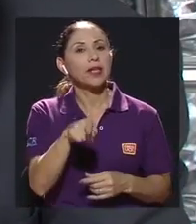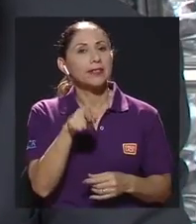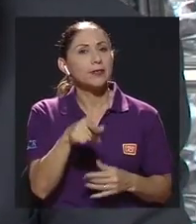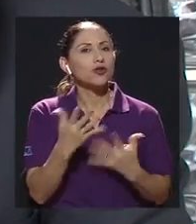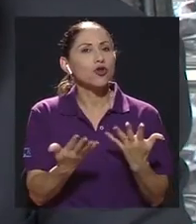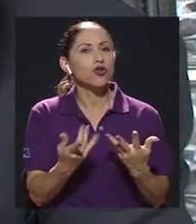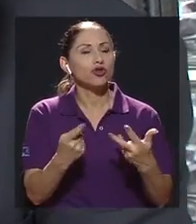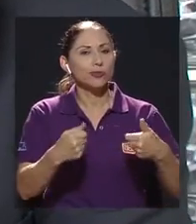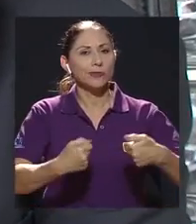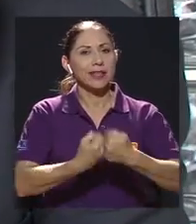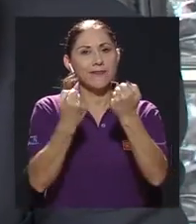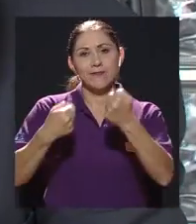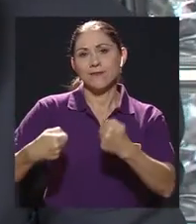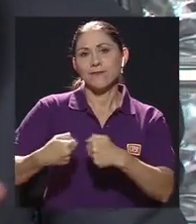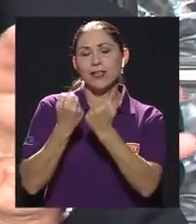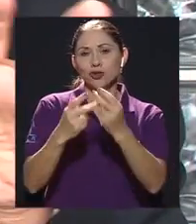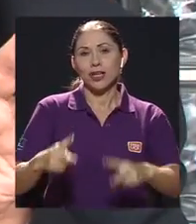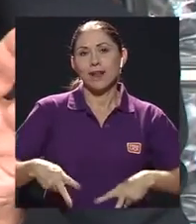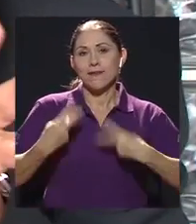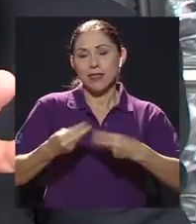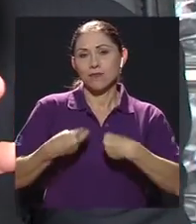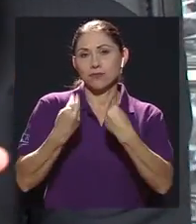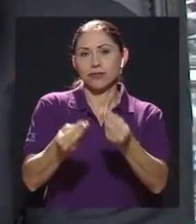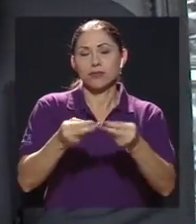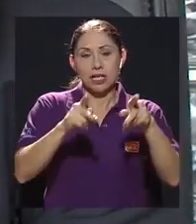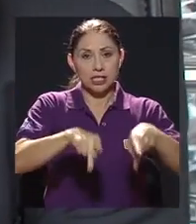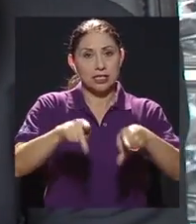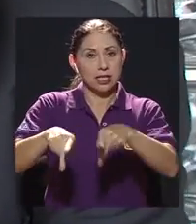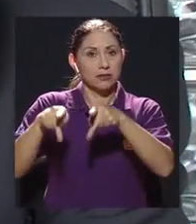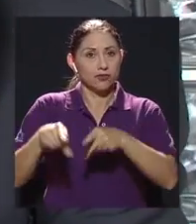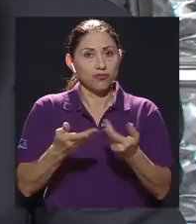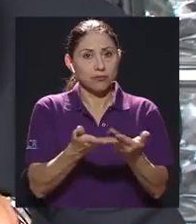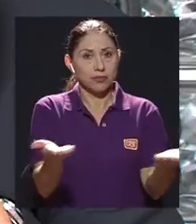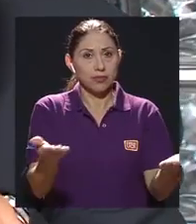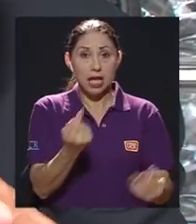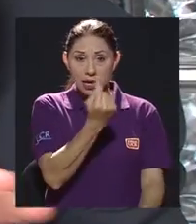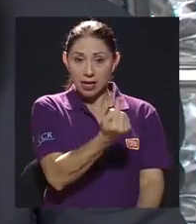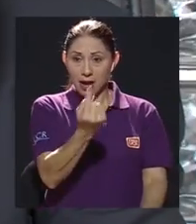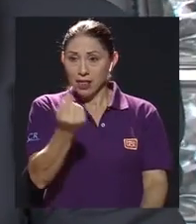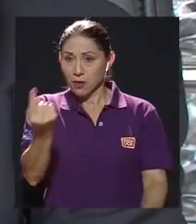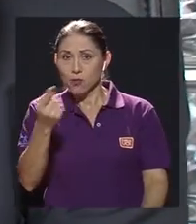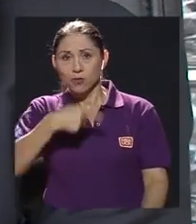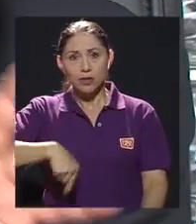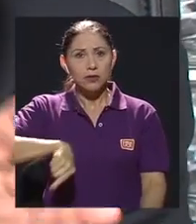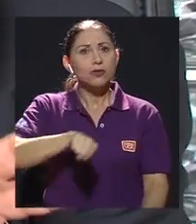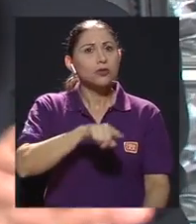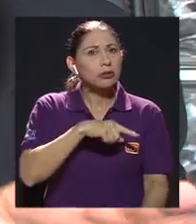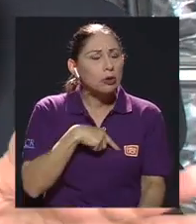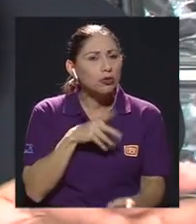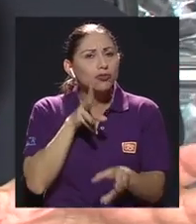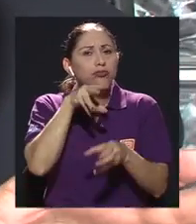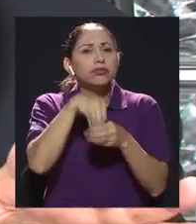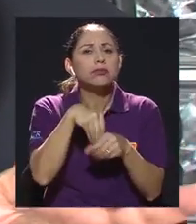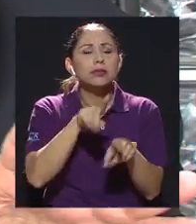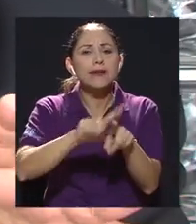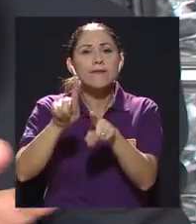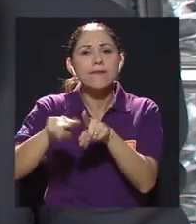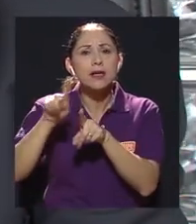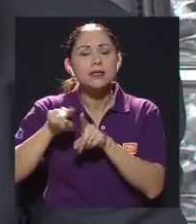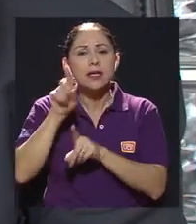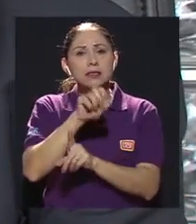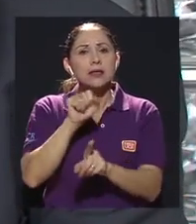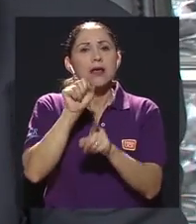los desafíos que le coloca la vida a los seres humanos. Cada uno de nosotros y de nosotras nos vemos en muy diversas circunstancias,